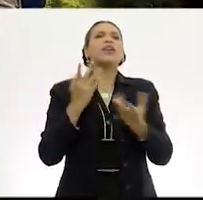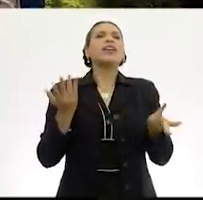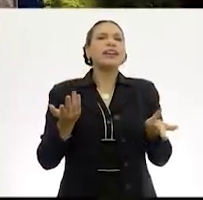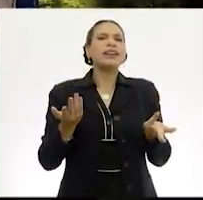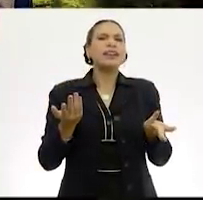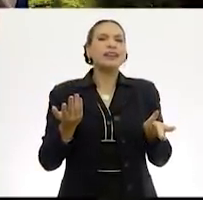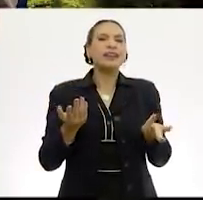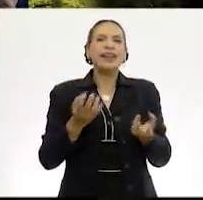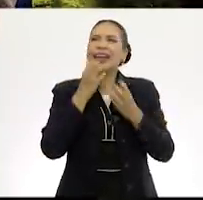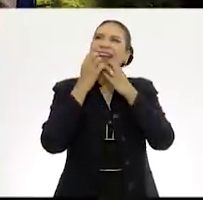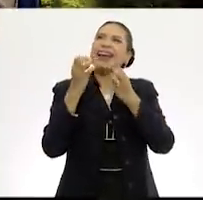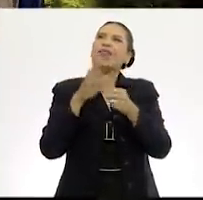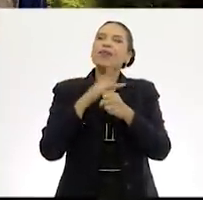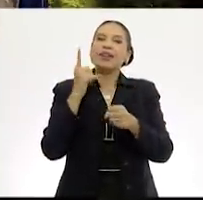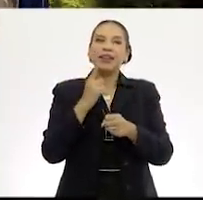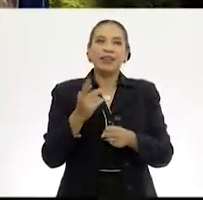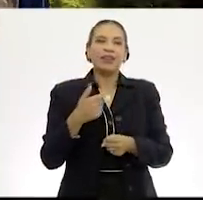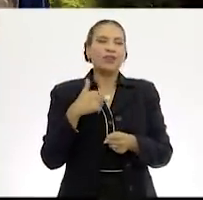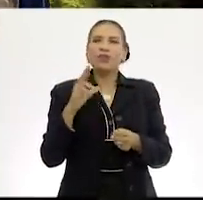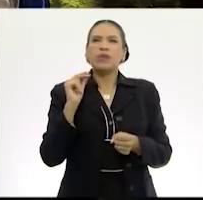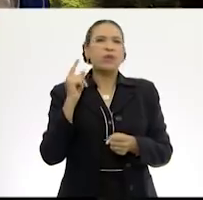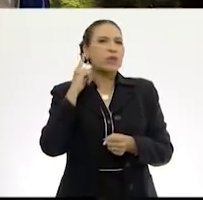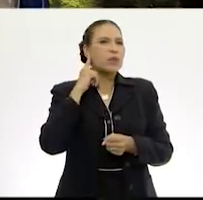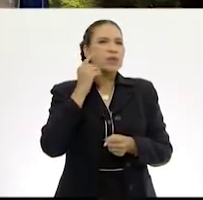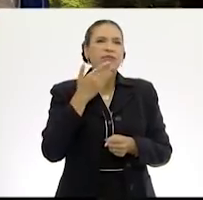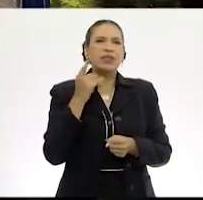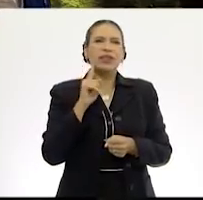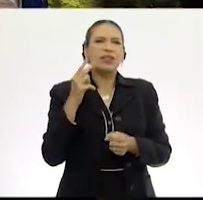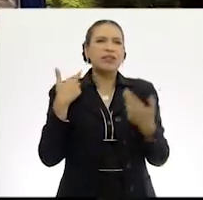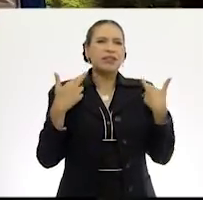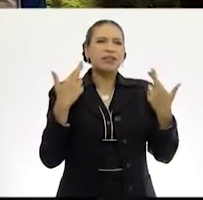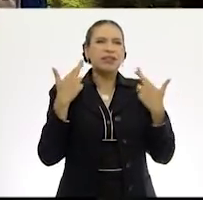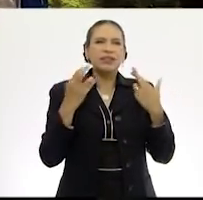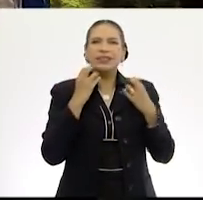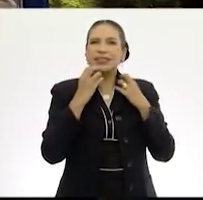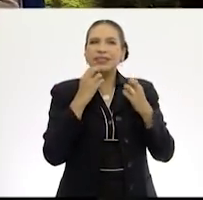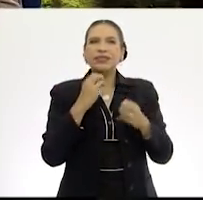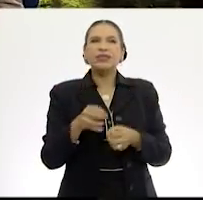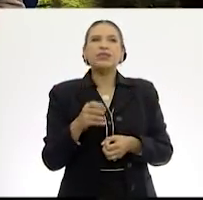profe? Yo tampoco escuché muy bien, profesor.